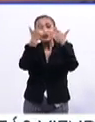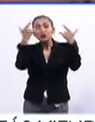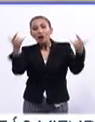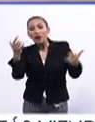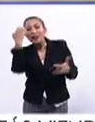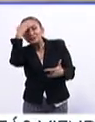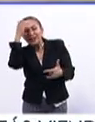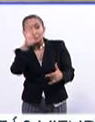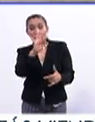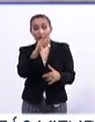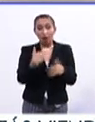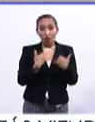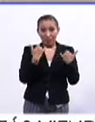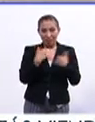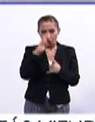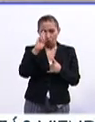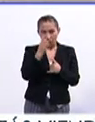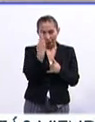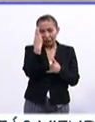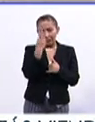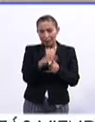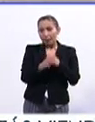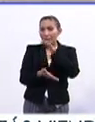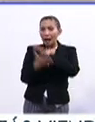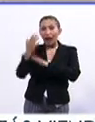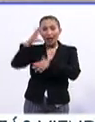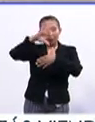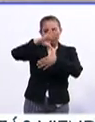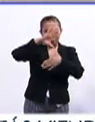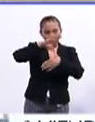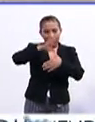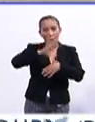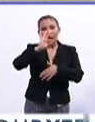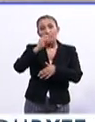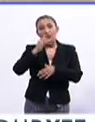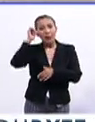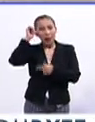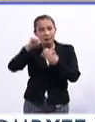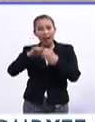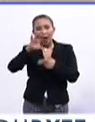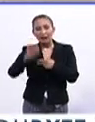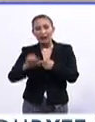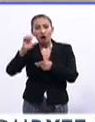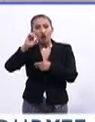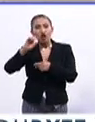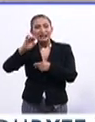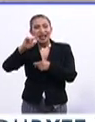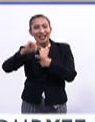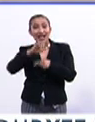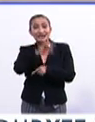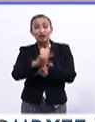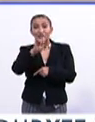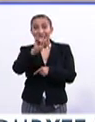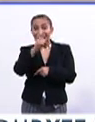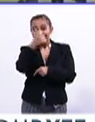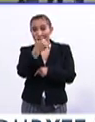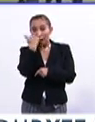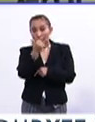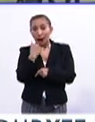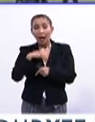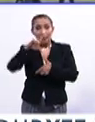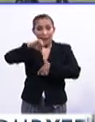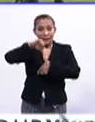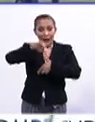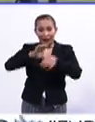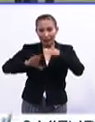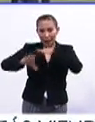50 jóvenes universitarios viajarán a norteamérica 49 asia áfrica y oceanía 176 américa